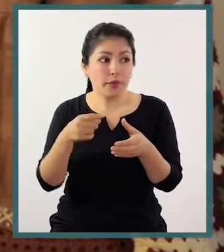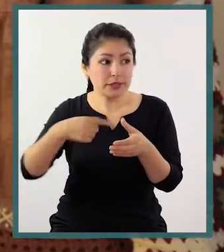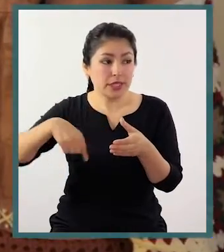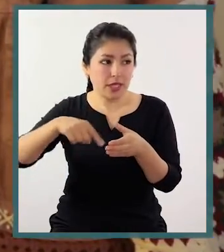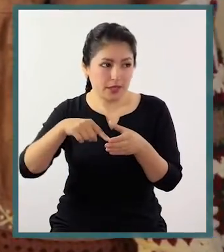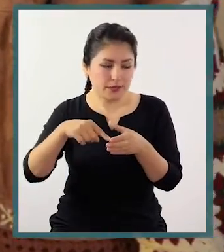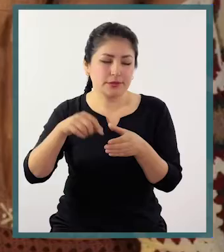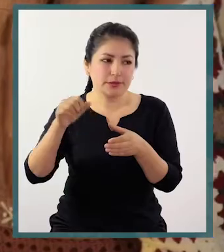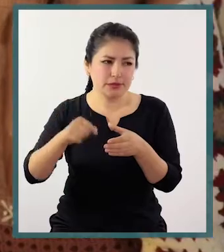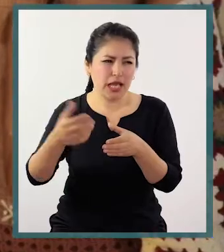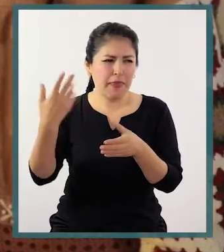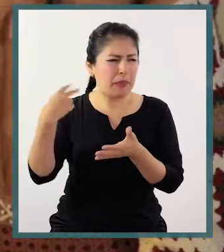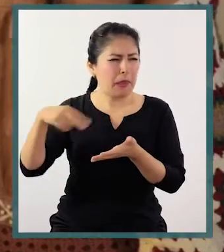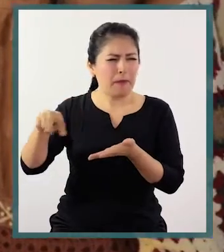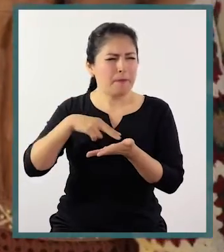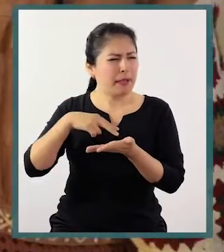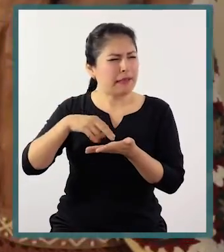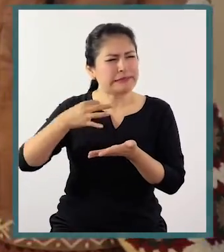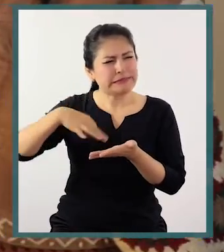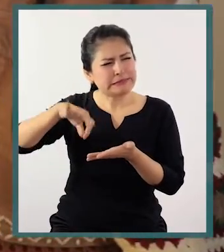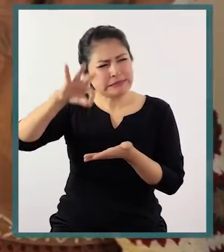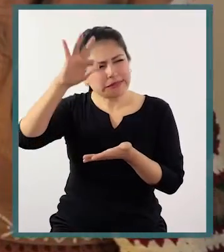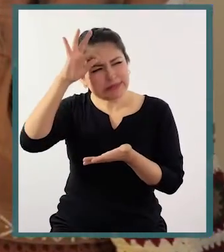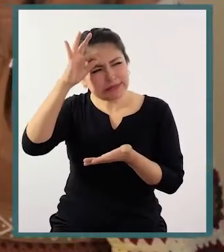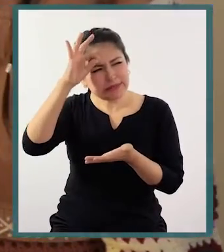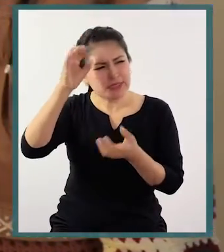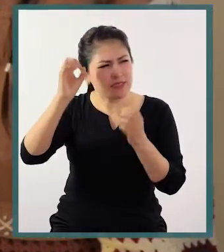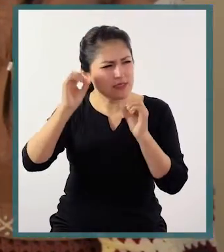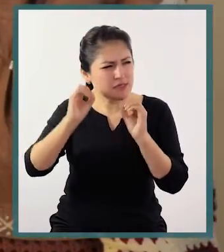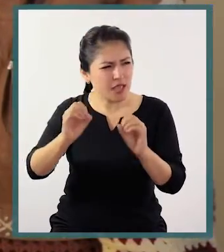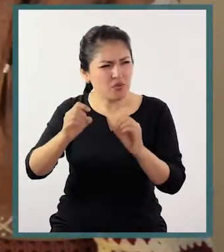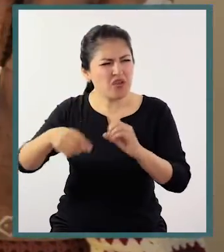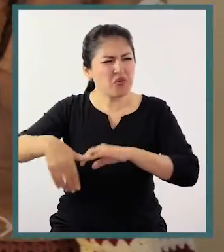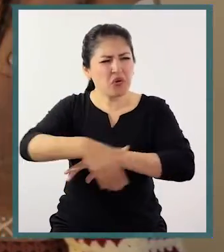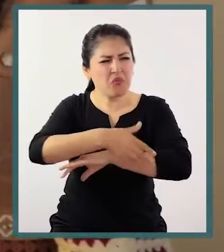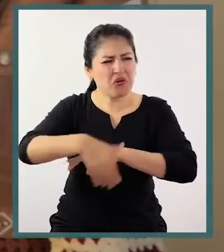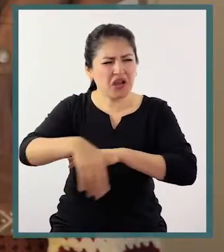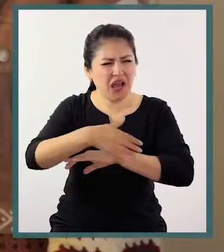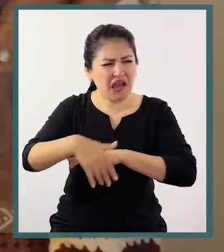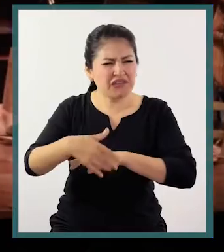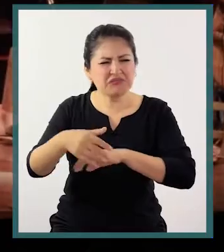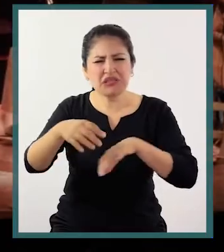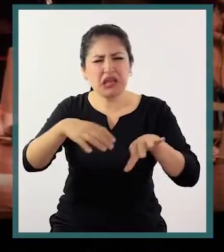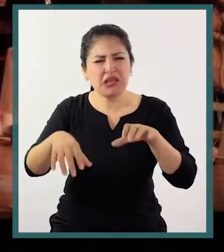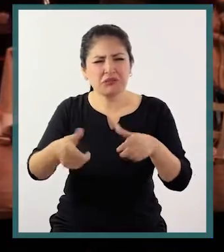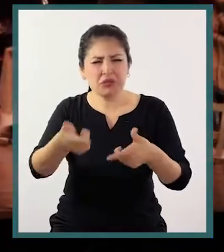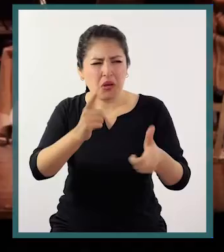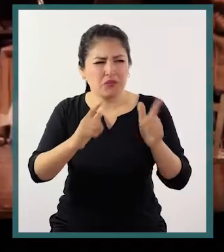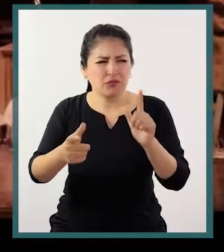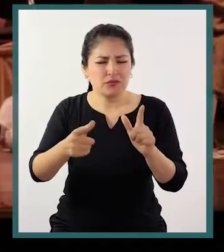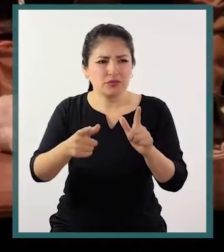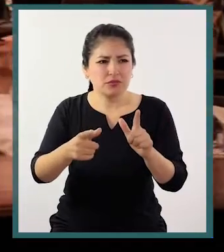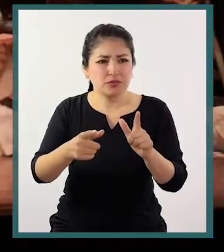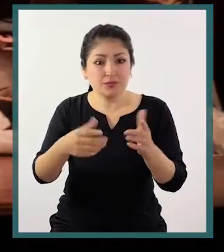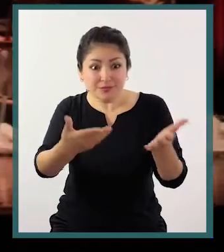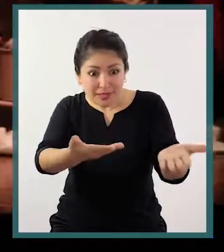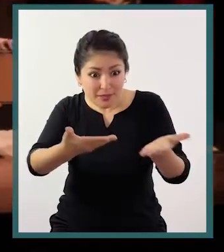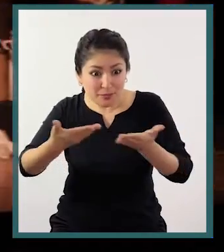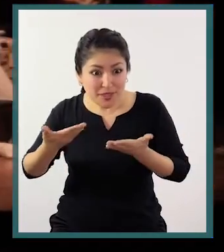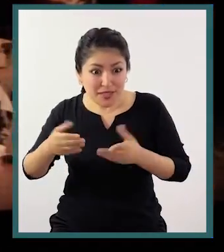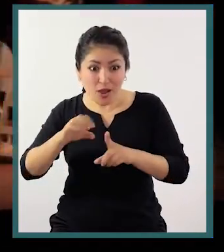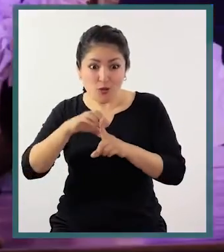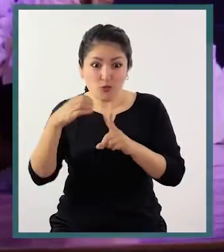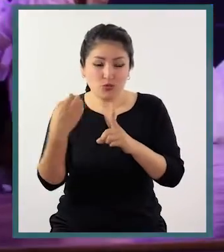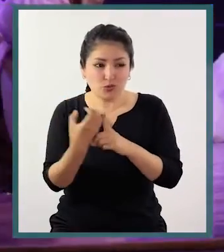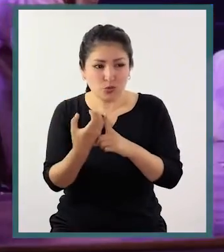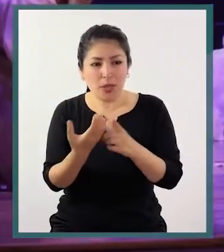jóvenes que empezaron así, sin bailar nada, chicos que han estado prácticamente en la calle sin hacer absolutamente nada, y cuando encontraron un espacio